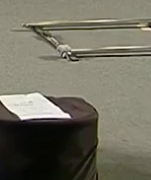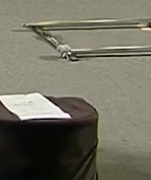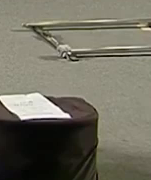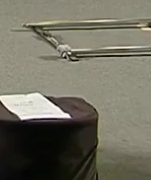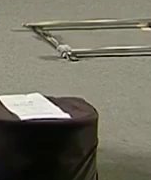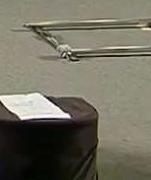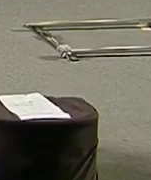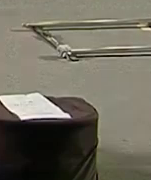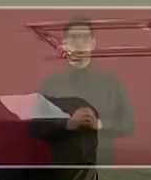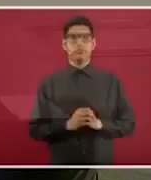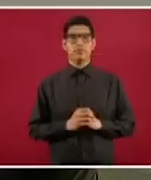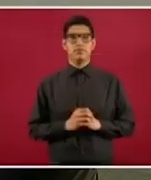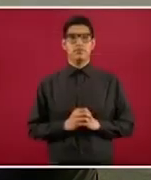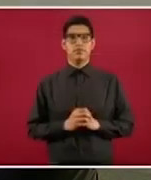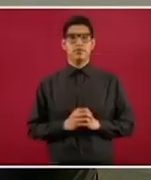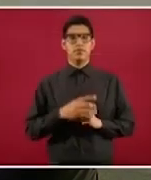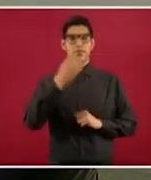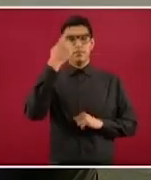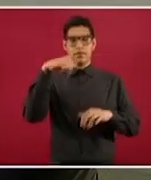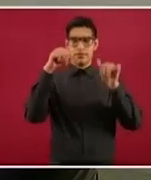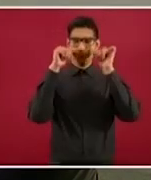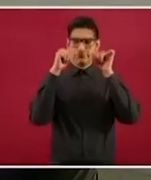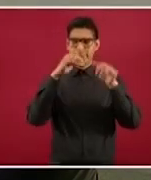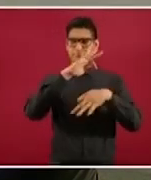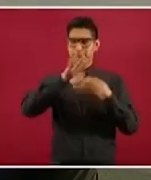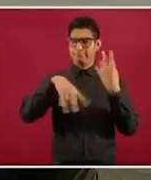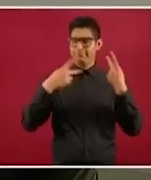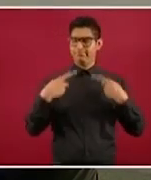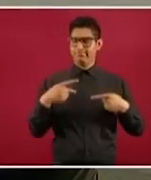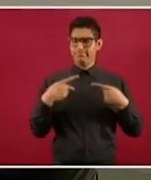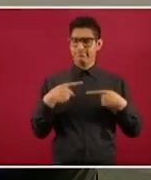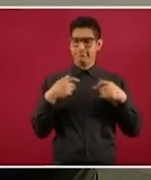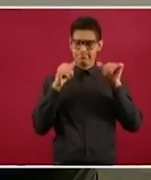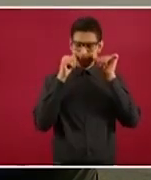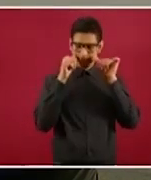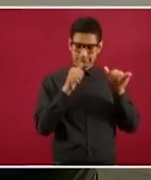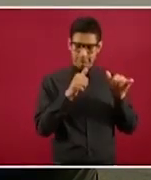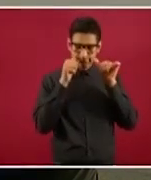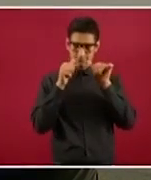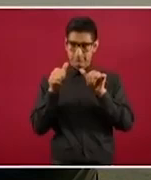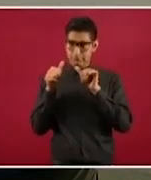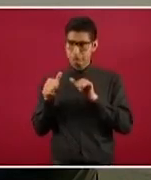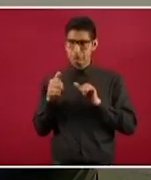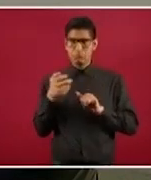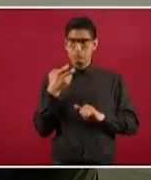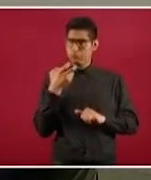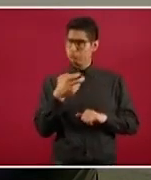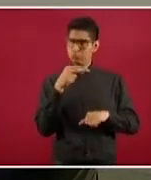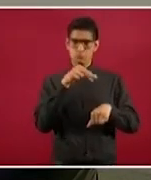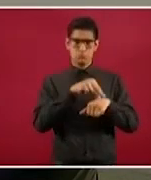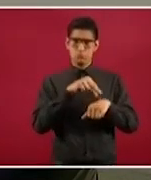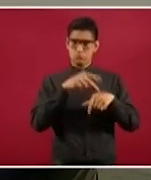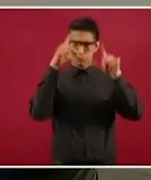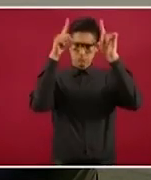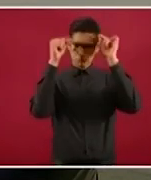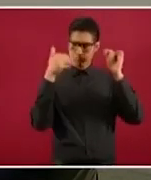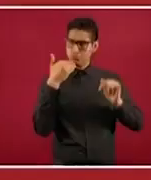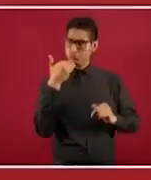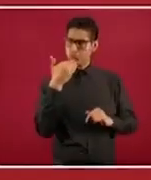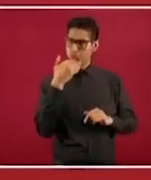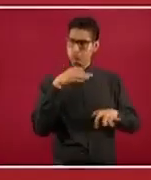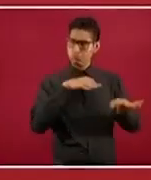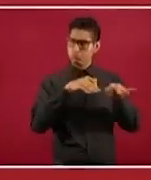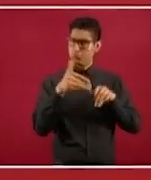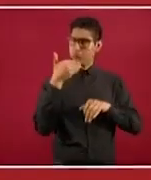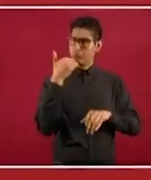la máxima atención a cada uno de los pacientes. Y lo estamos haciendo bastante bien en este momento, cuando ya